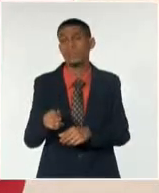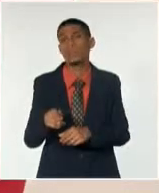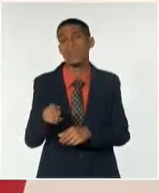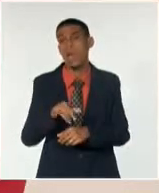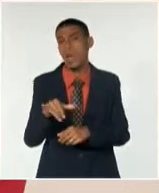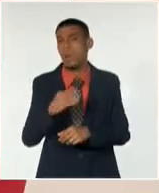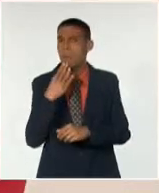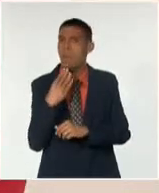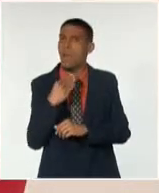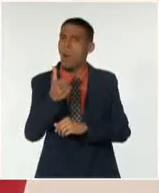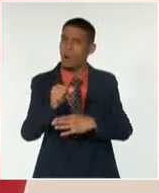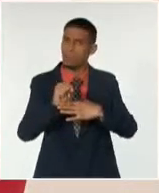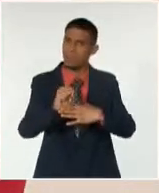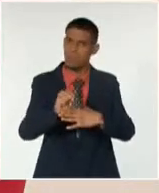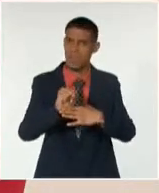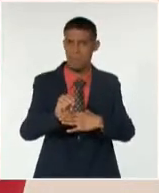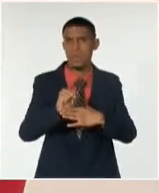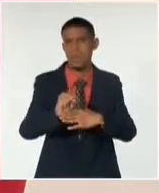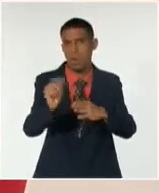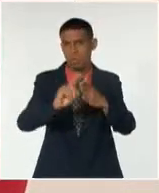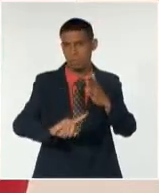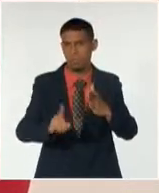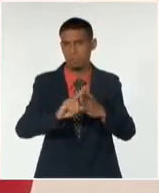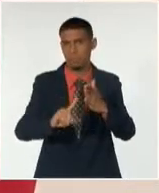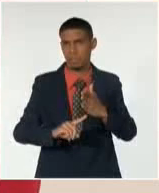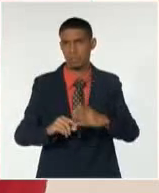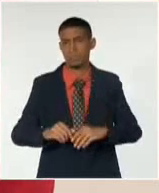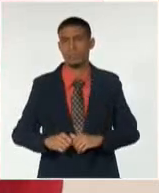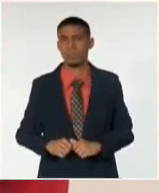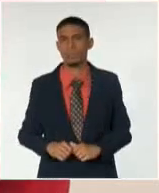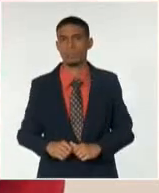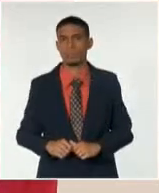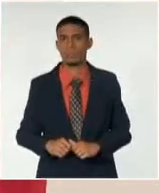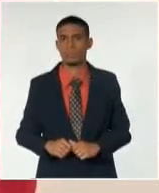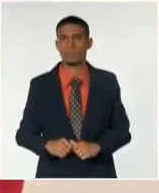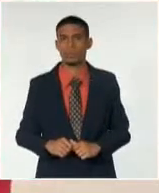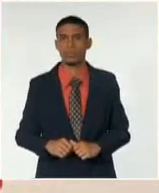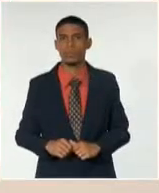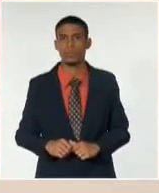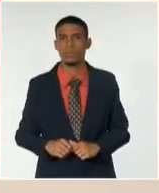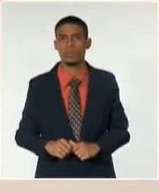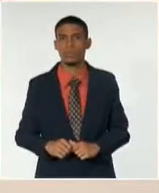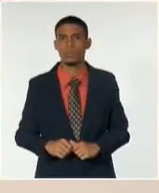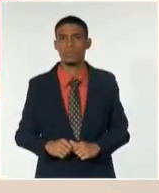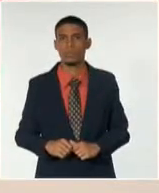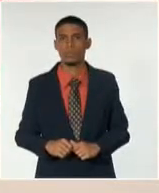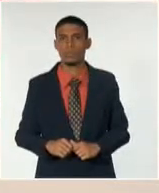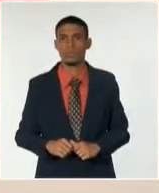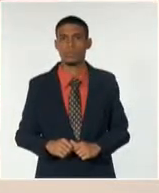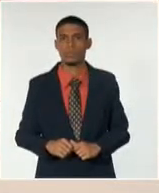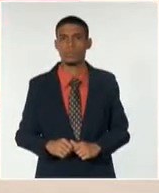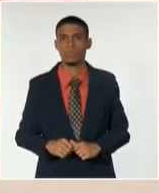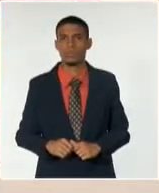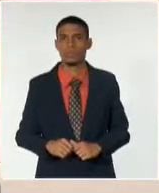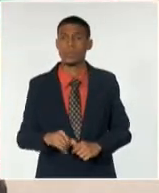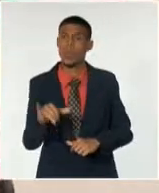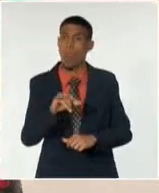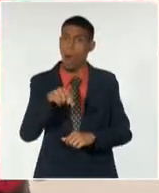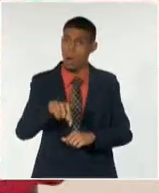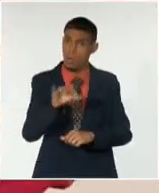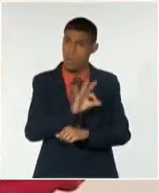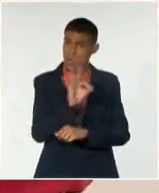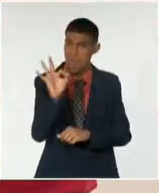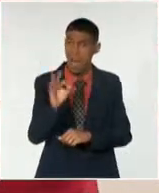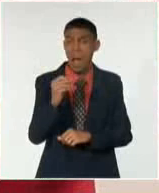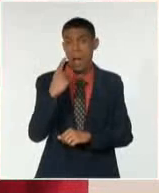mejora las capacidades de generación del sistema y con un combustible nuestro. Y es positivo también en esta jornada conocer que ya